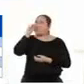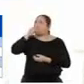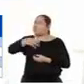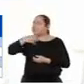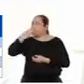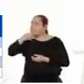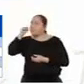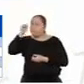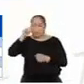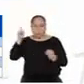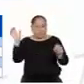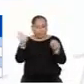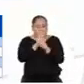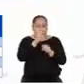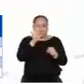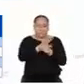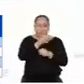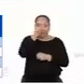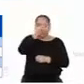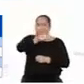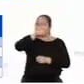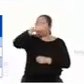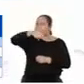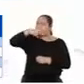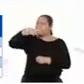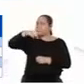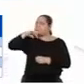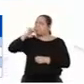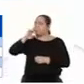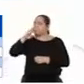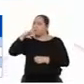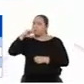cumplimos con los nutrientes que necesita Pepe.